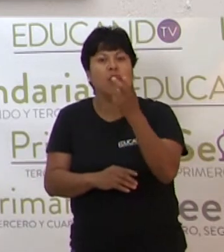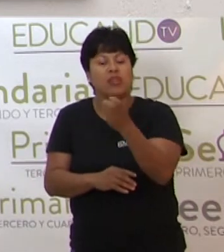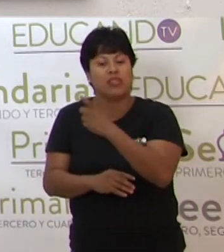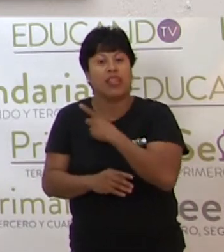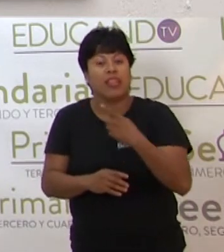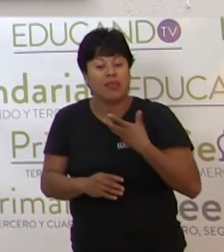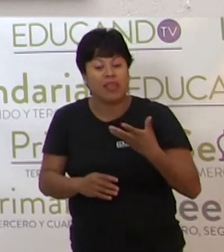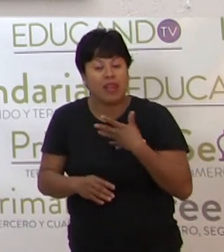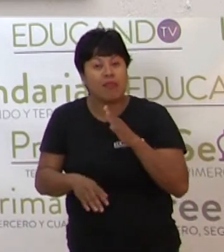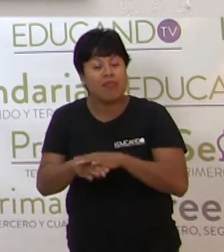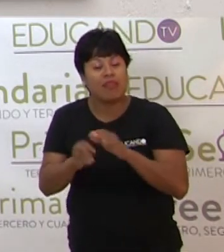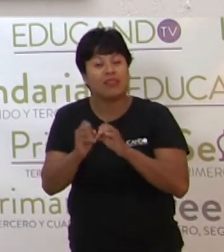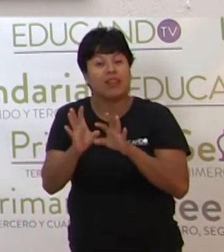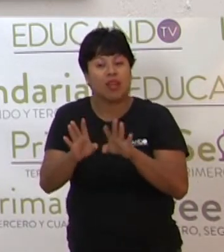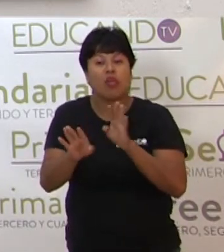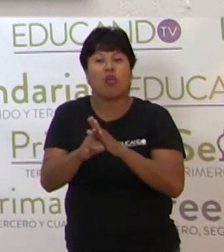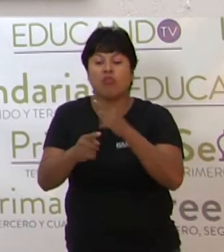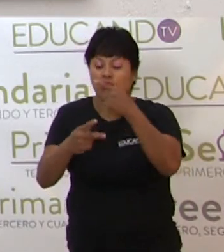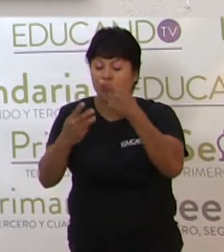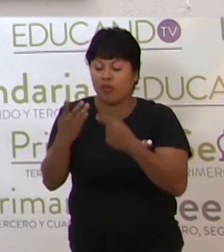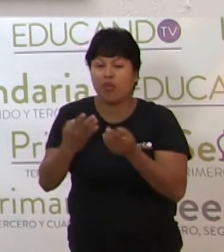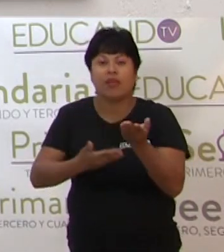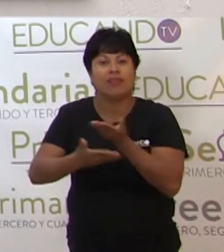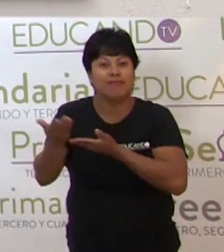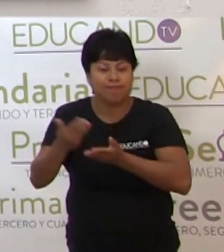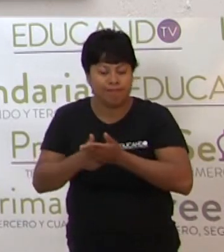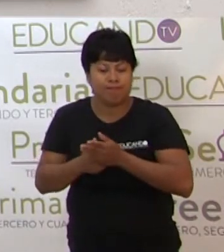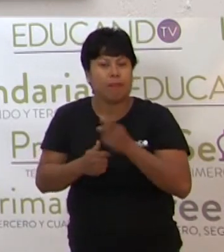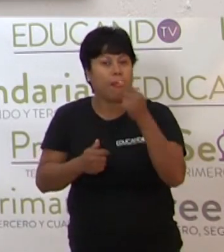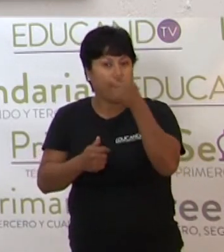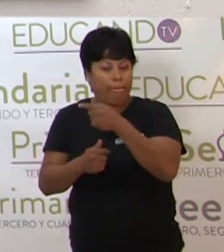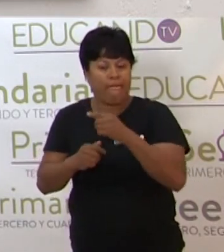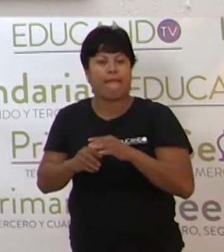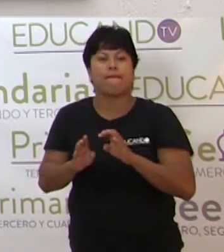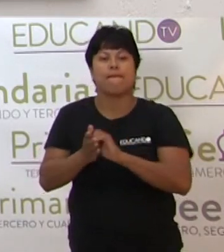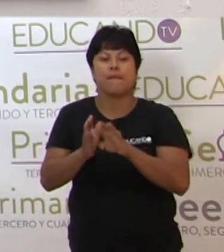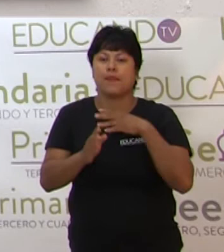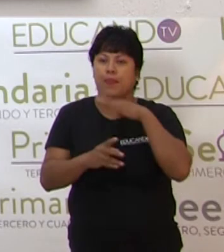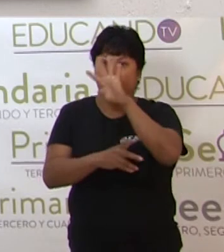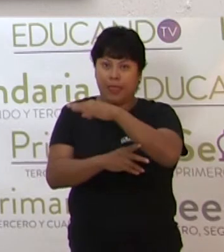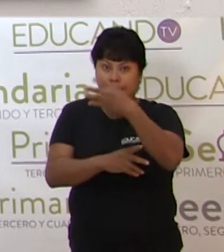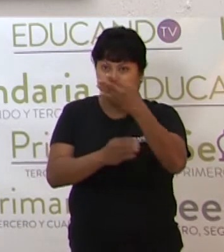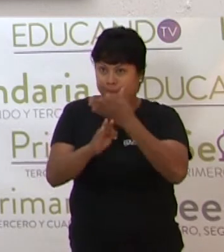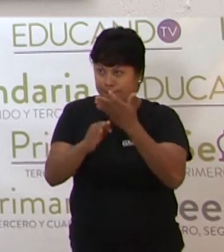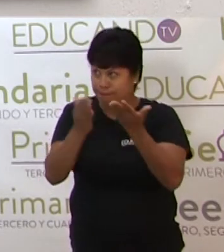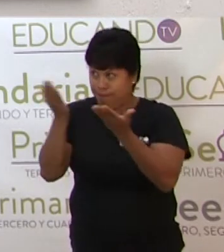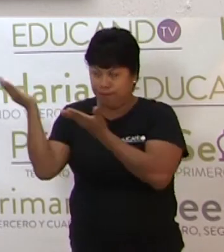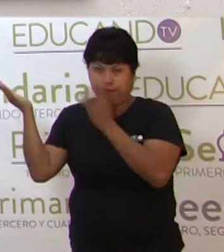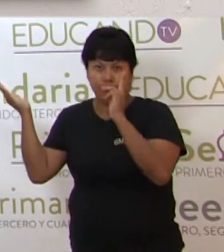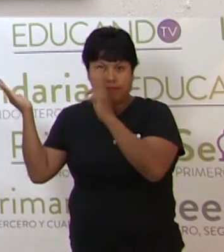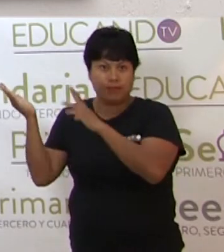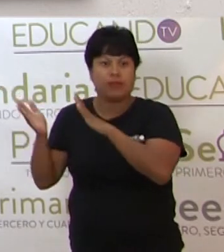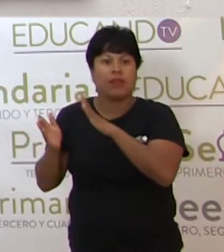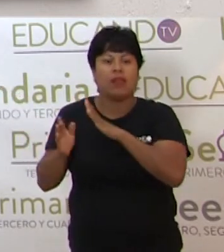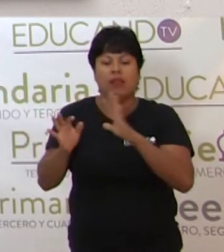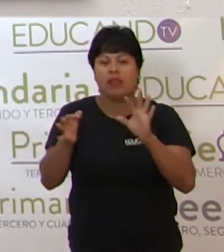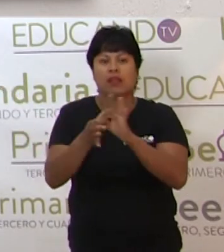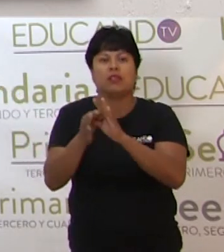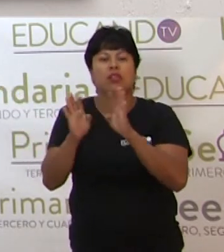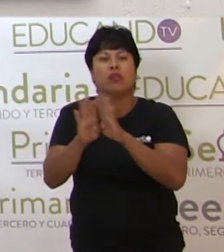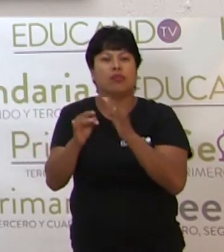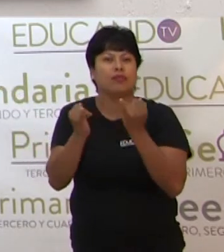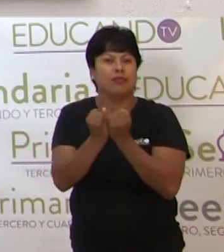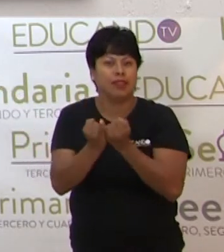de tener claro las funciones recíprocas. Aquí, en este cuadro que se muestra, ¿sí?, está la relación de las